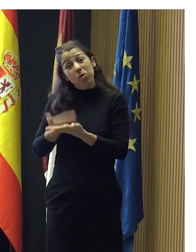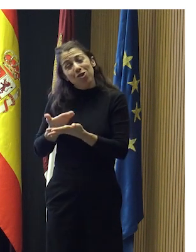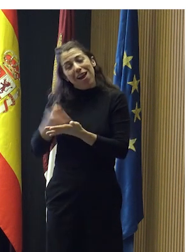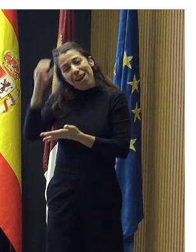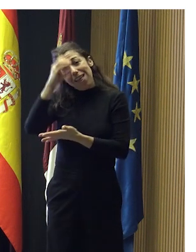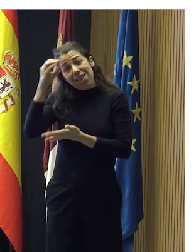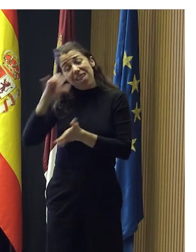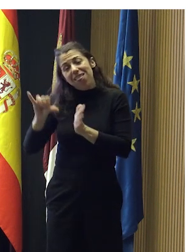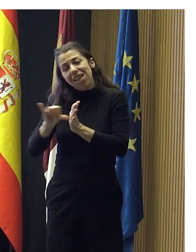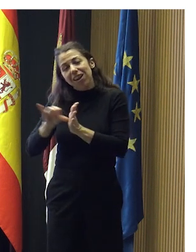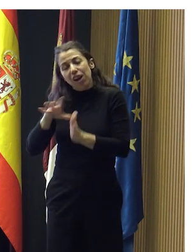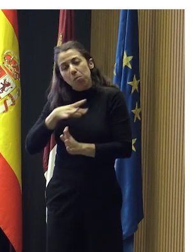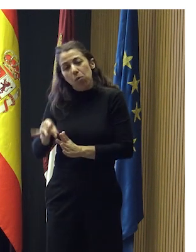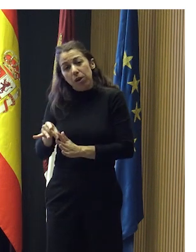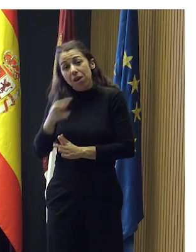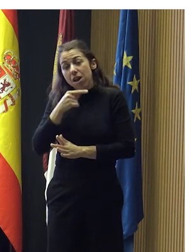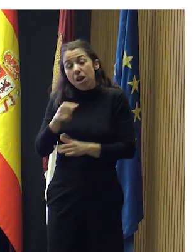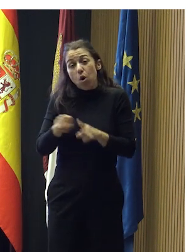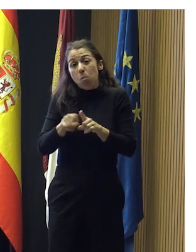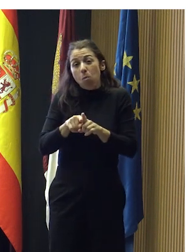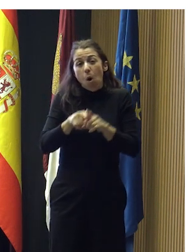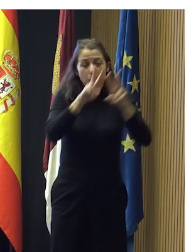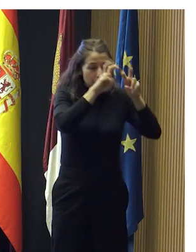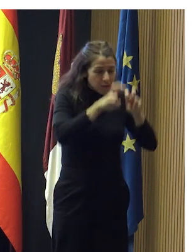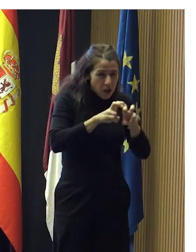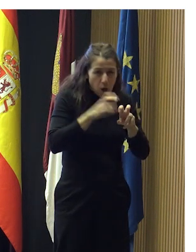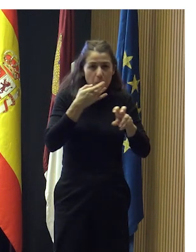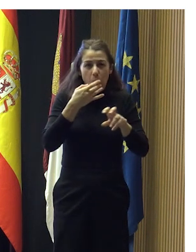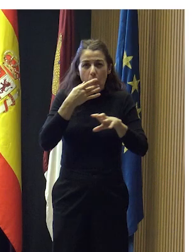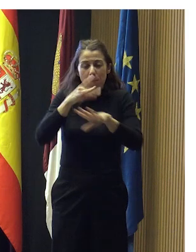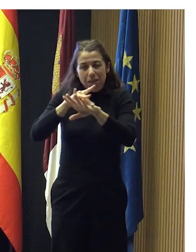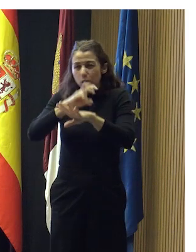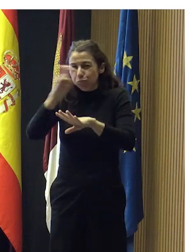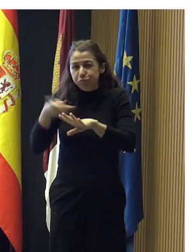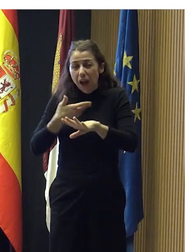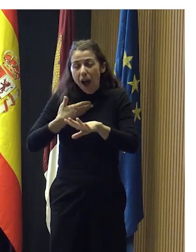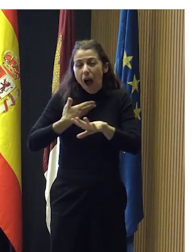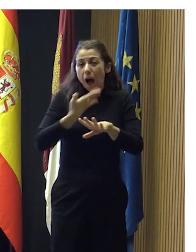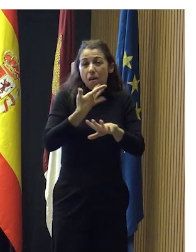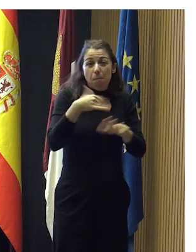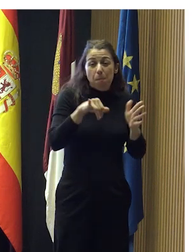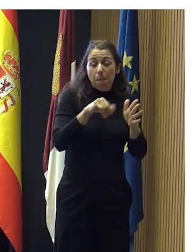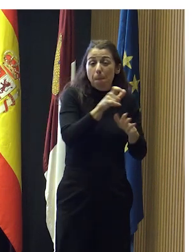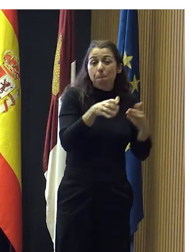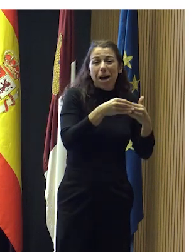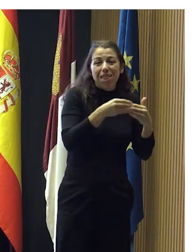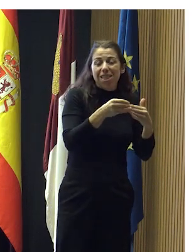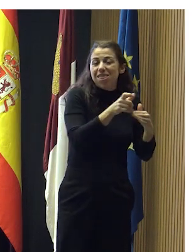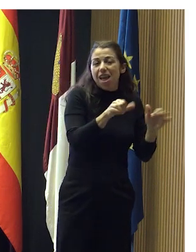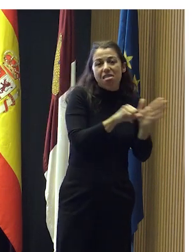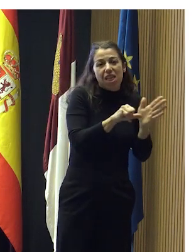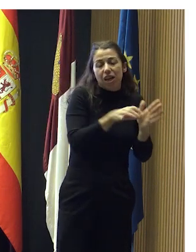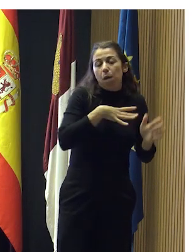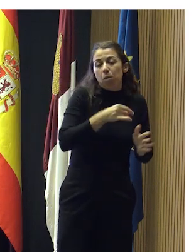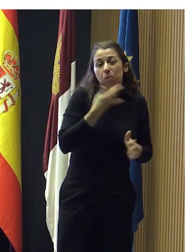puede ser cercana. Como investigadores, como clínicos, podemos estar cerca del paciente y ayudarle. Y luego, pues, promover